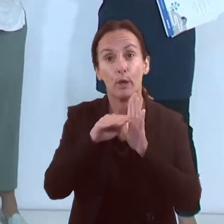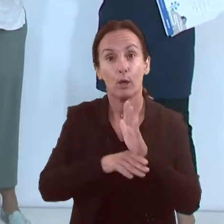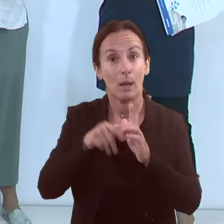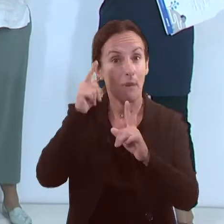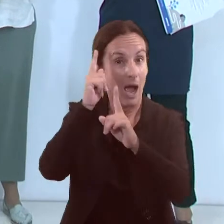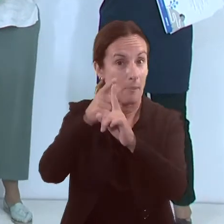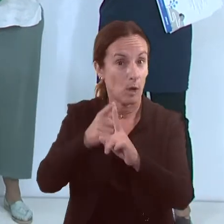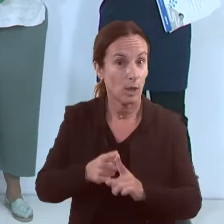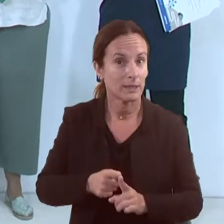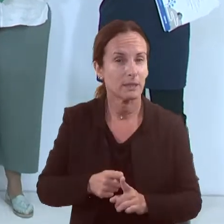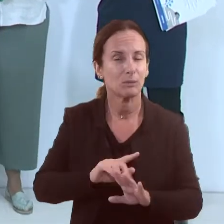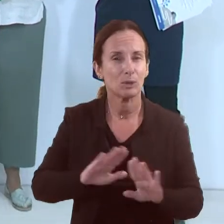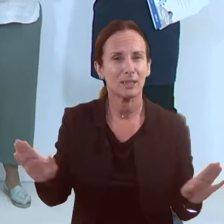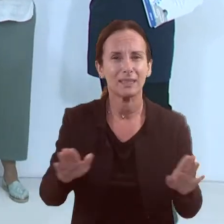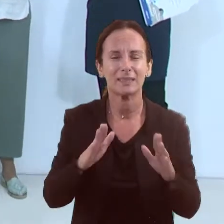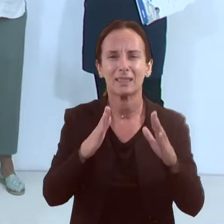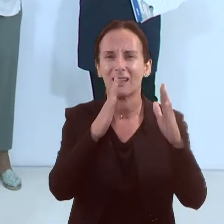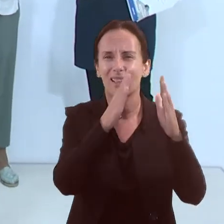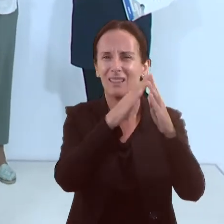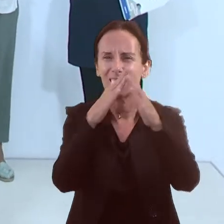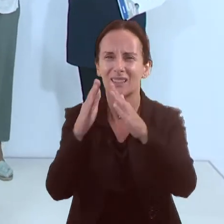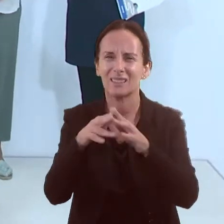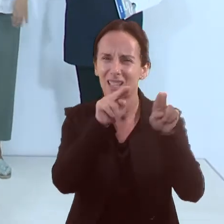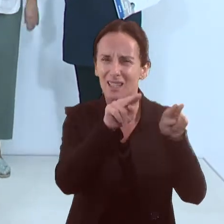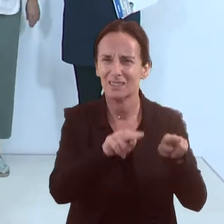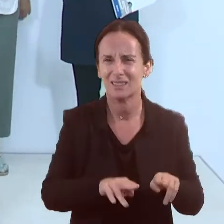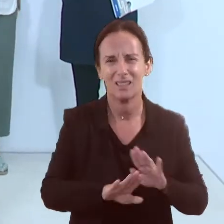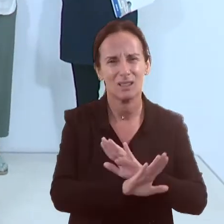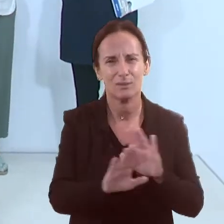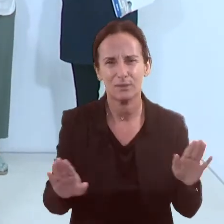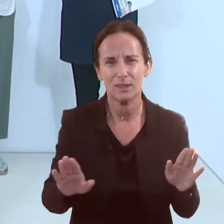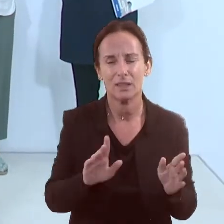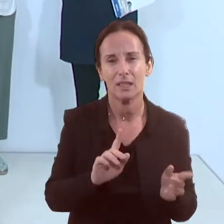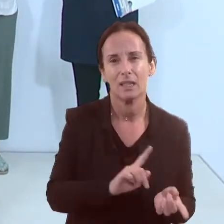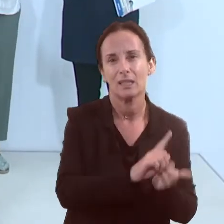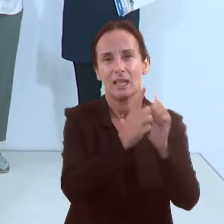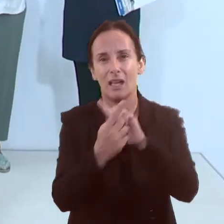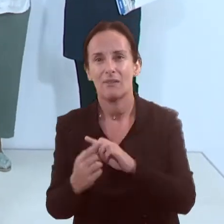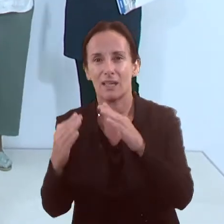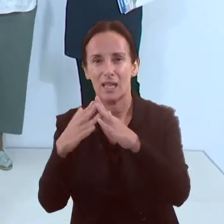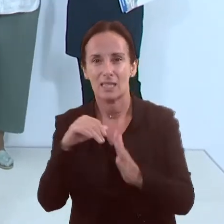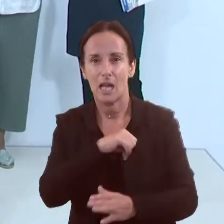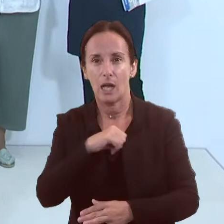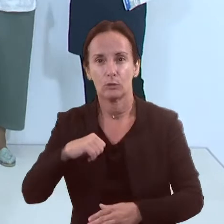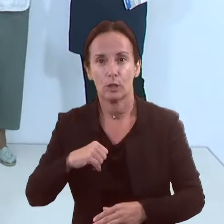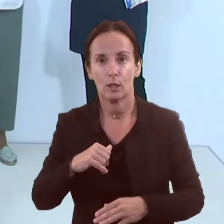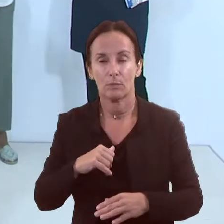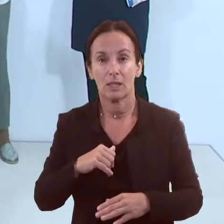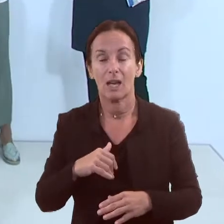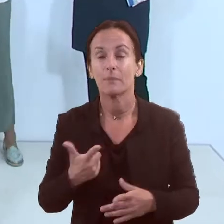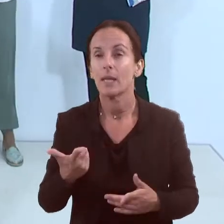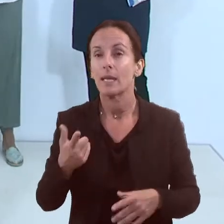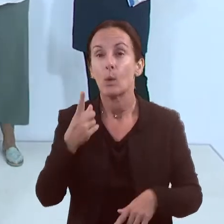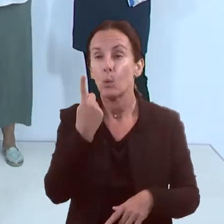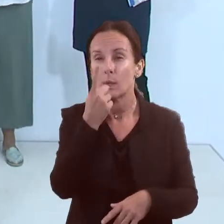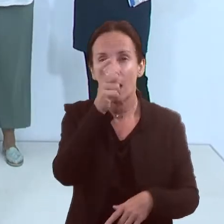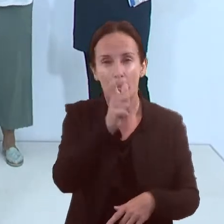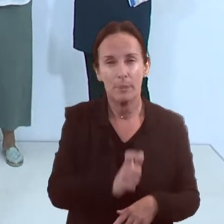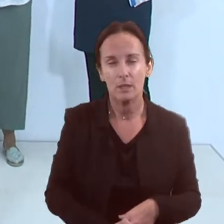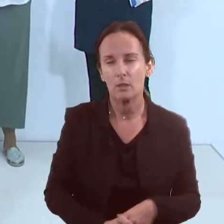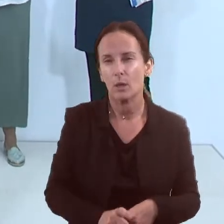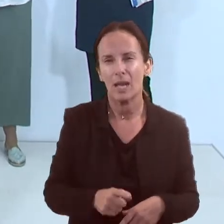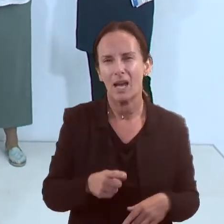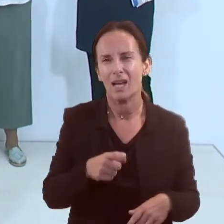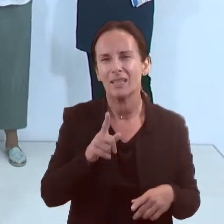no cronificar y para poder hacer una vida autónoma lo antes posible. Cuanto más tiempo lleva una persona en una institución,